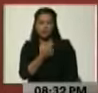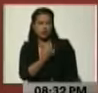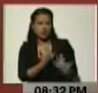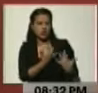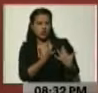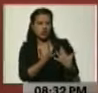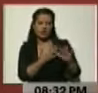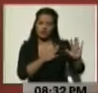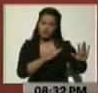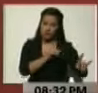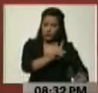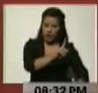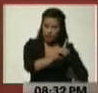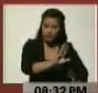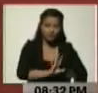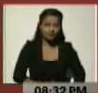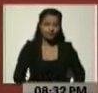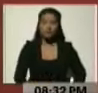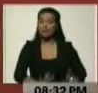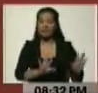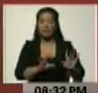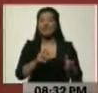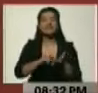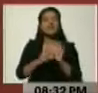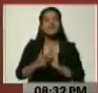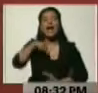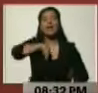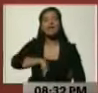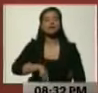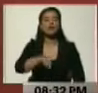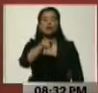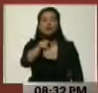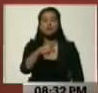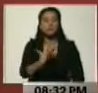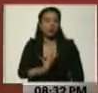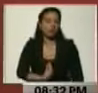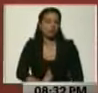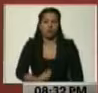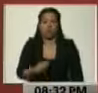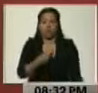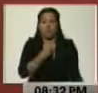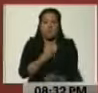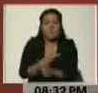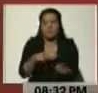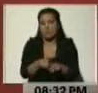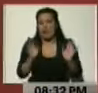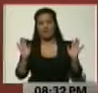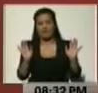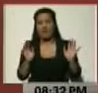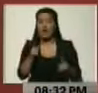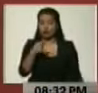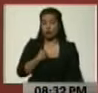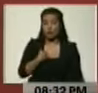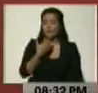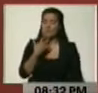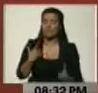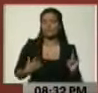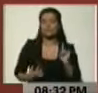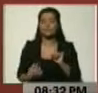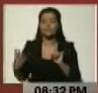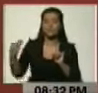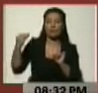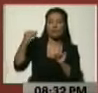ego. Es una enfermedad de miseria. El que permite que le lleguen al ego